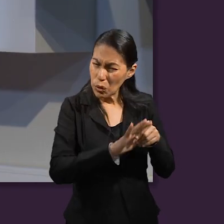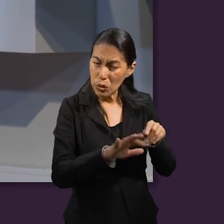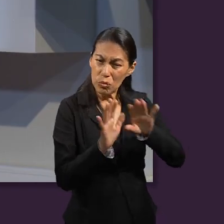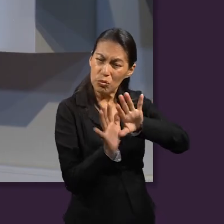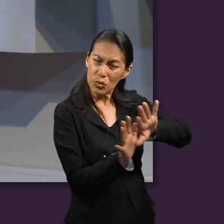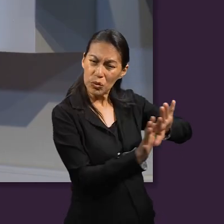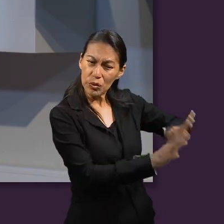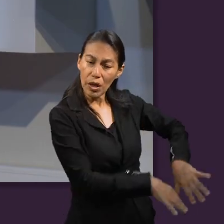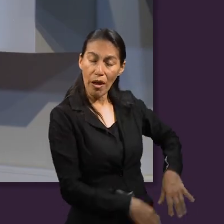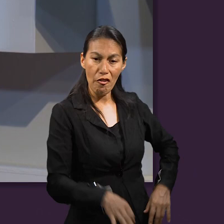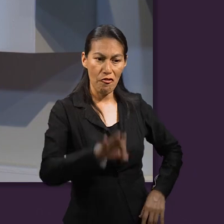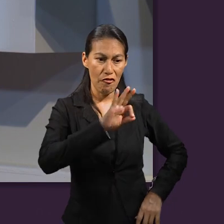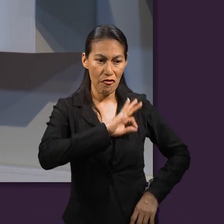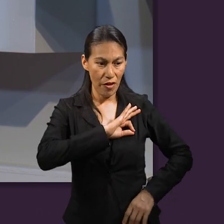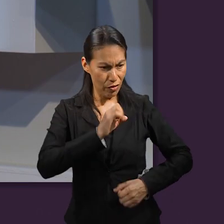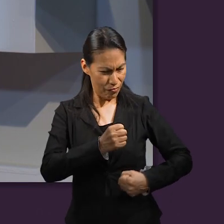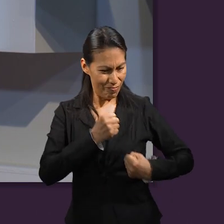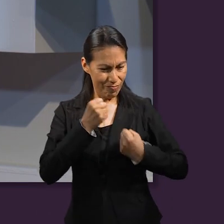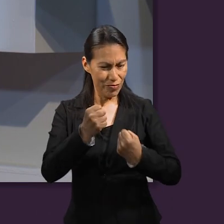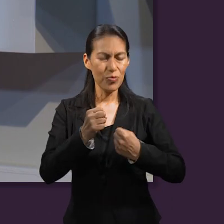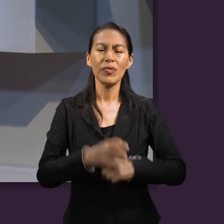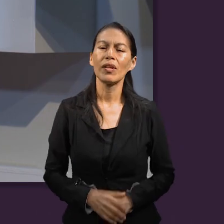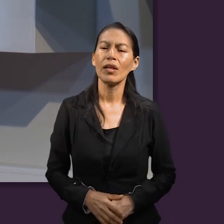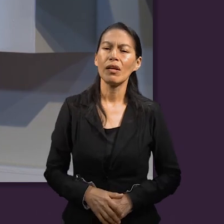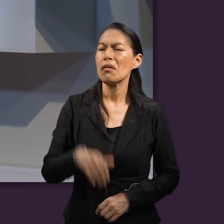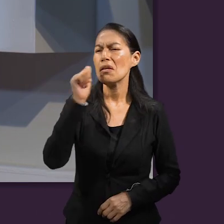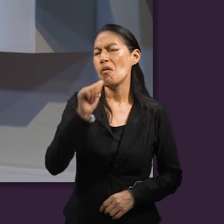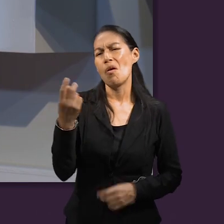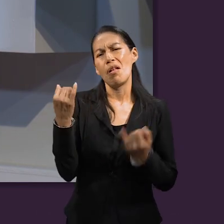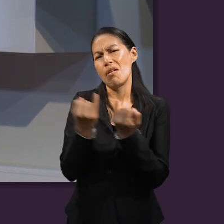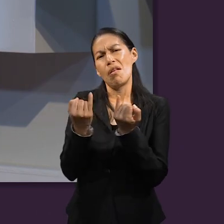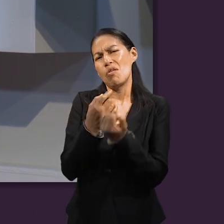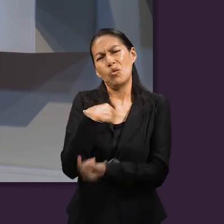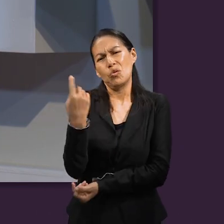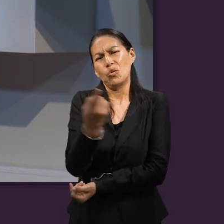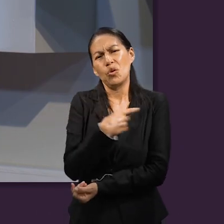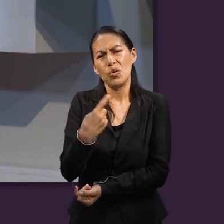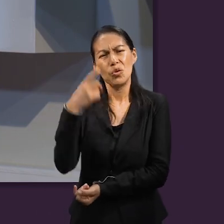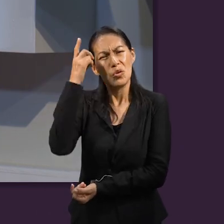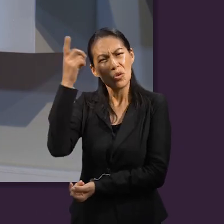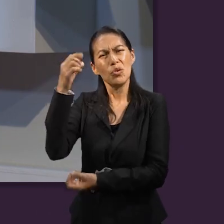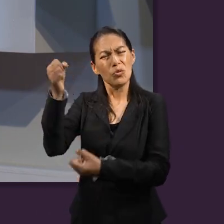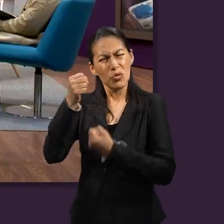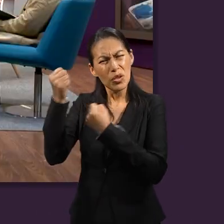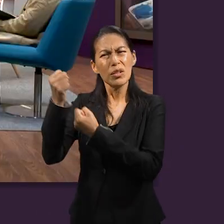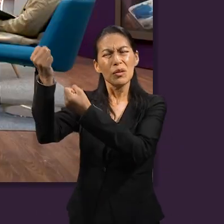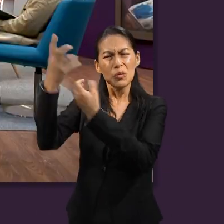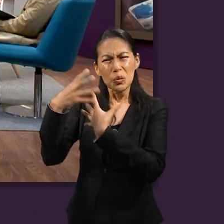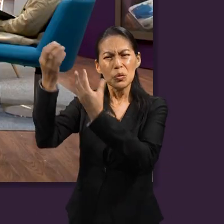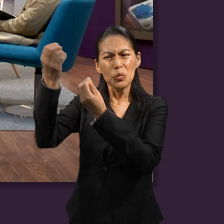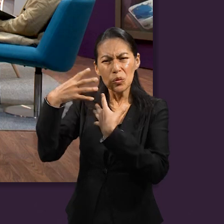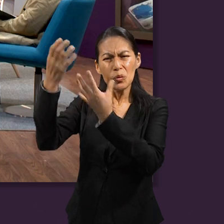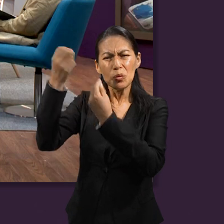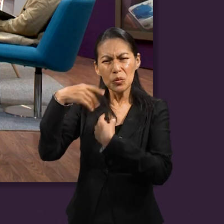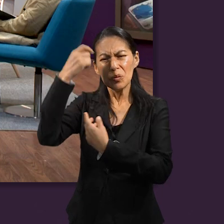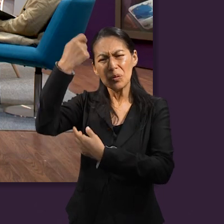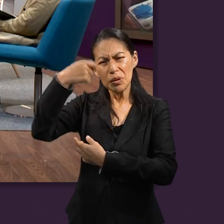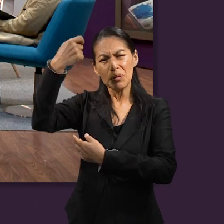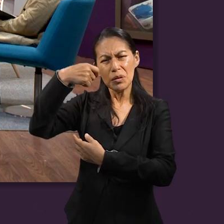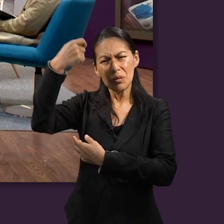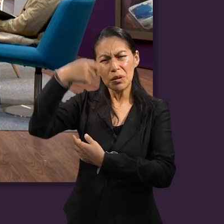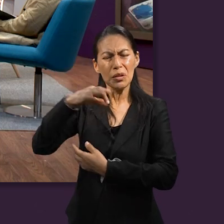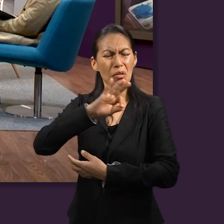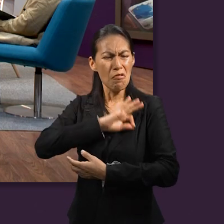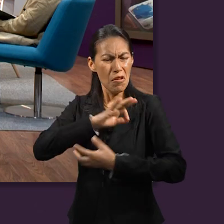pero a pesar de que dios siempre está al margen y está restaurando y nos está bendiciendo desafortunadamente encontramos situaciones